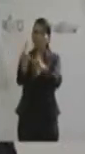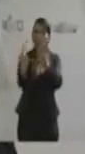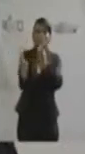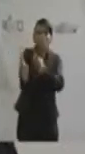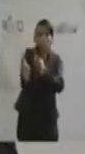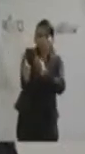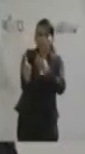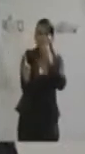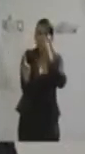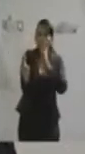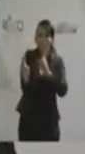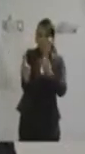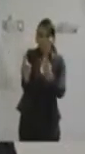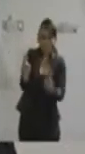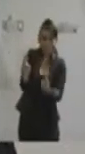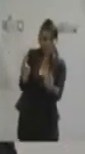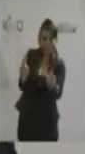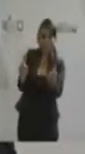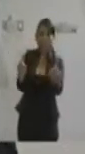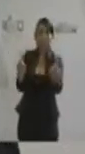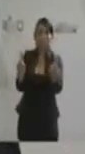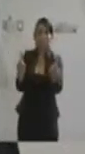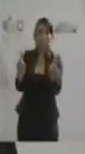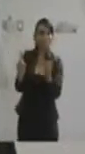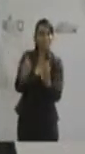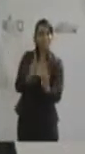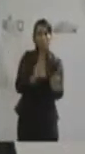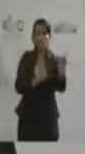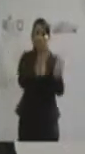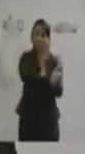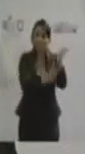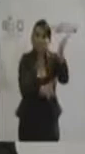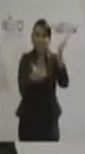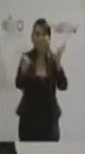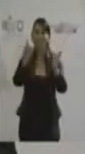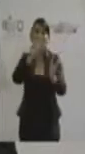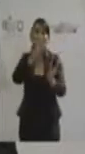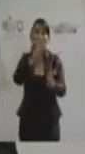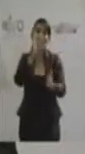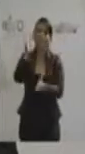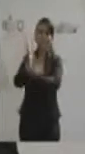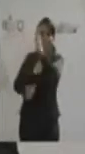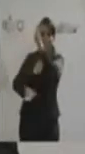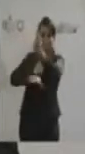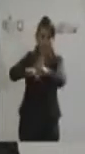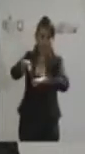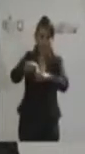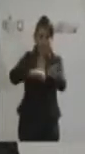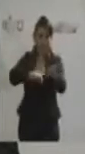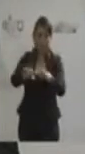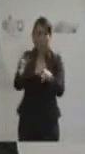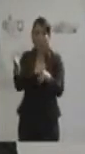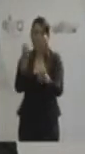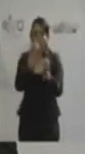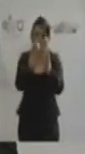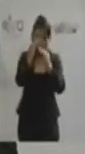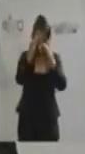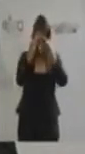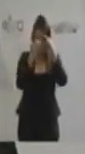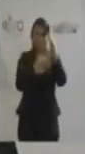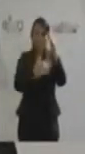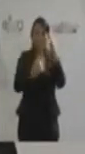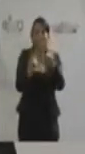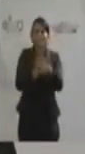esas preocupaciones, tú, madre trabajadora, que te quedas preocupada cuando tus hijos se van a la escuela y tú te vas a tu trabajo. Por